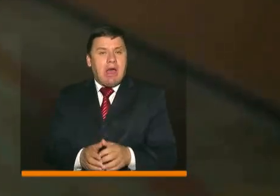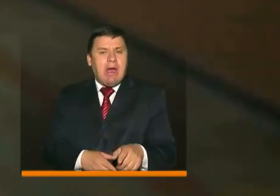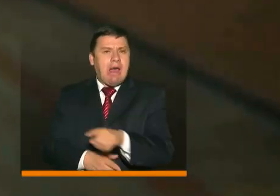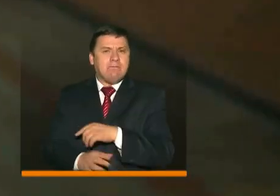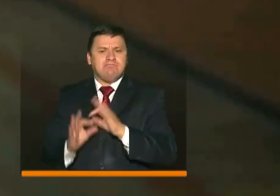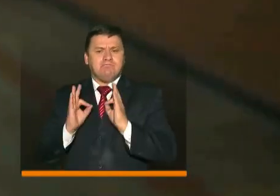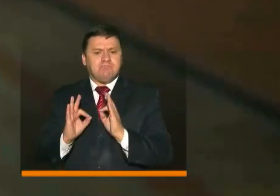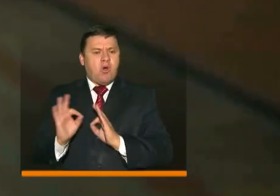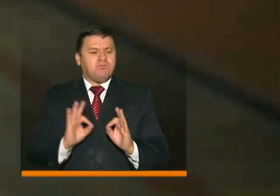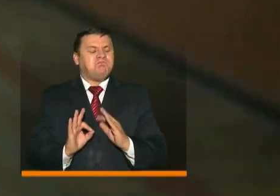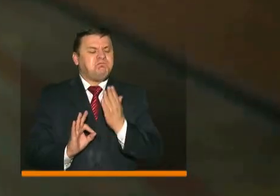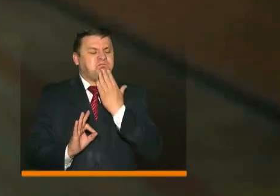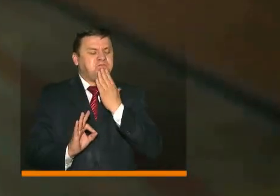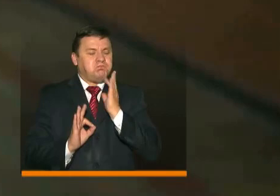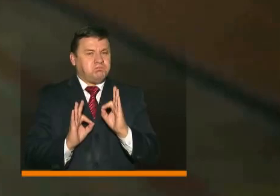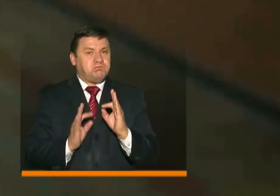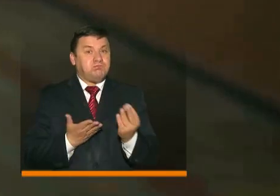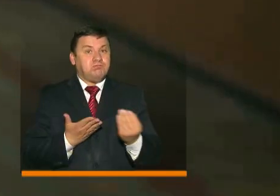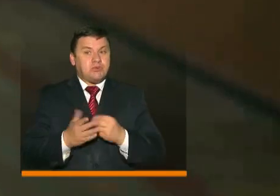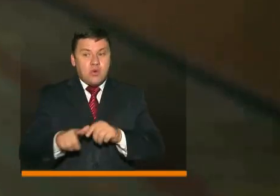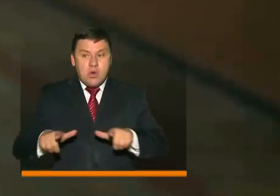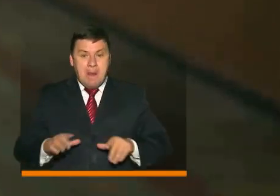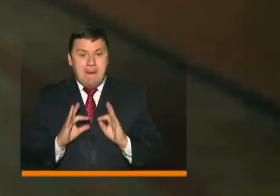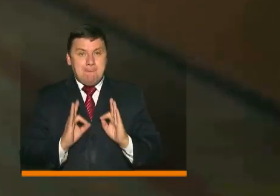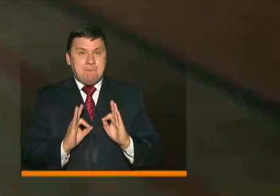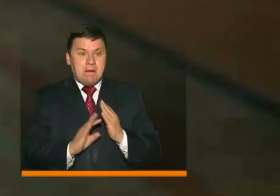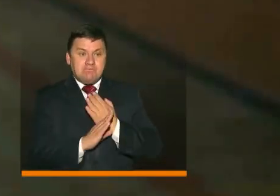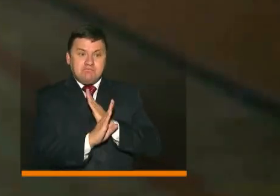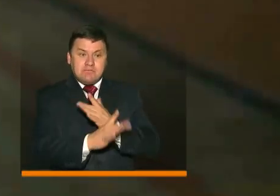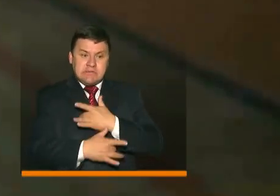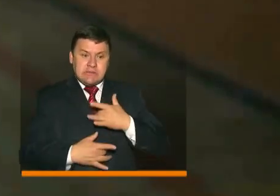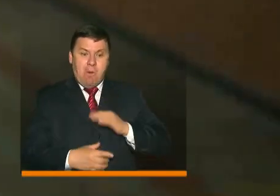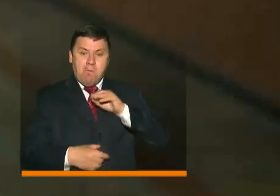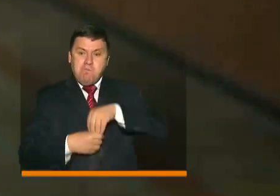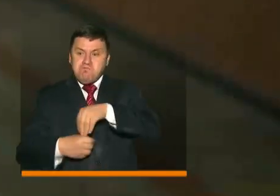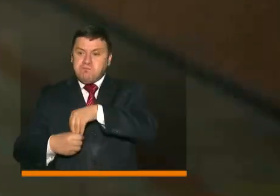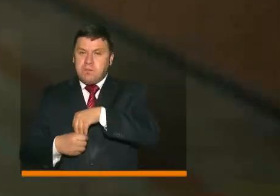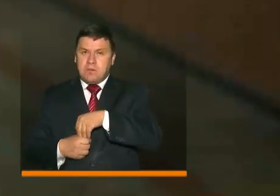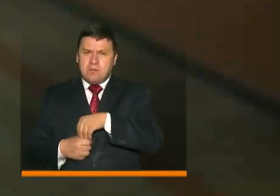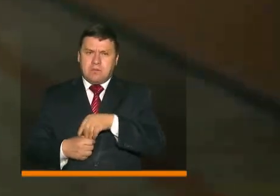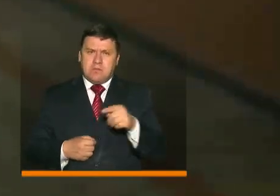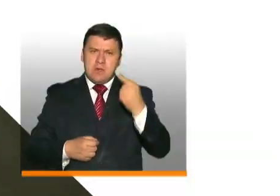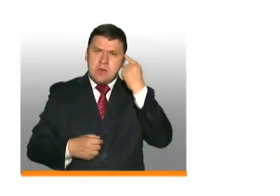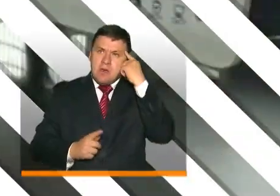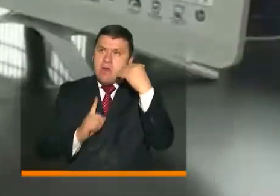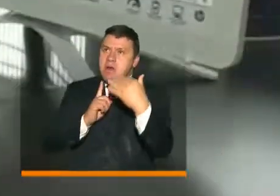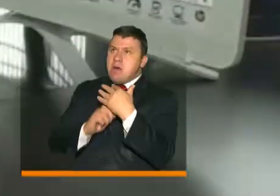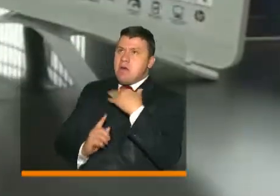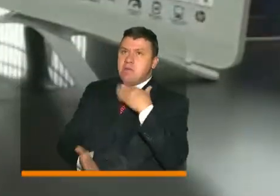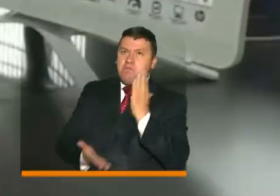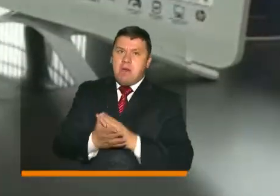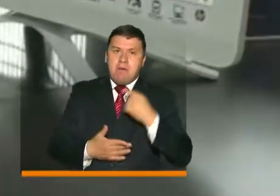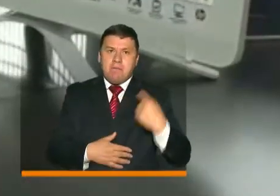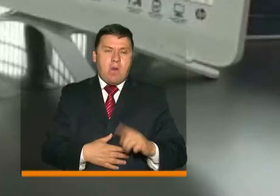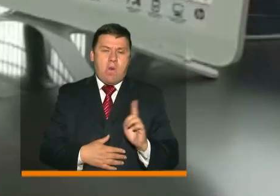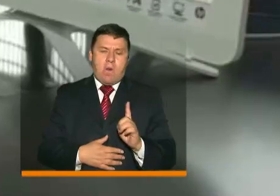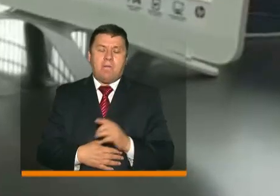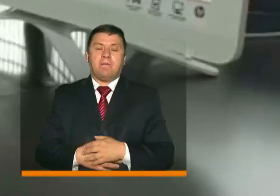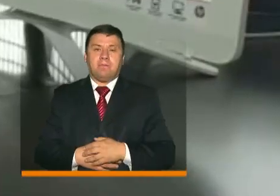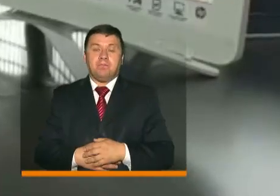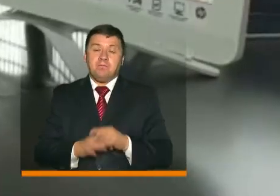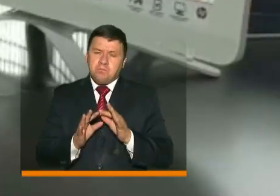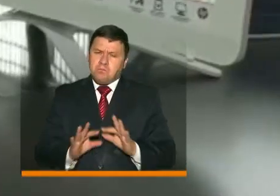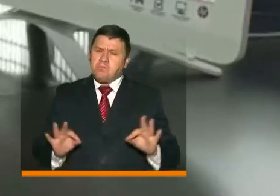garantizaremos las condiciones de bioseguridad para que nadie esté en riesgo. También es importante